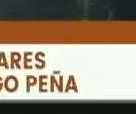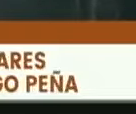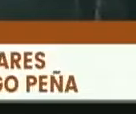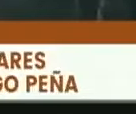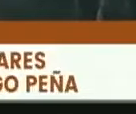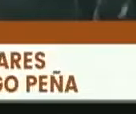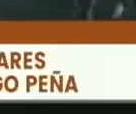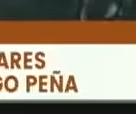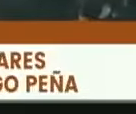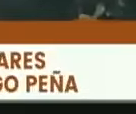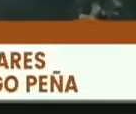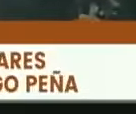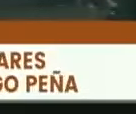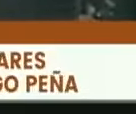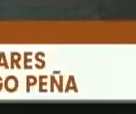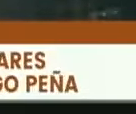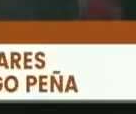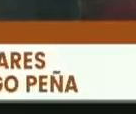de alegrías.